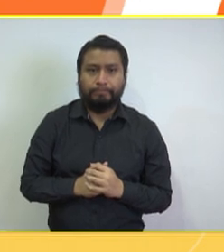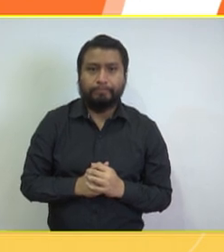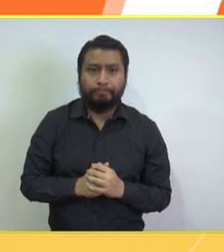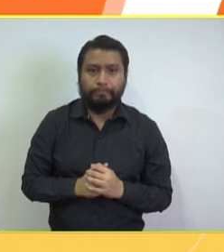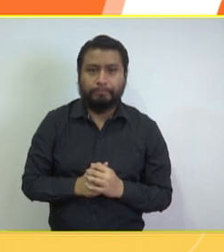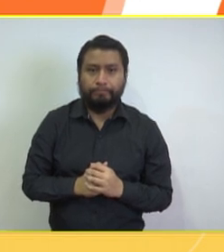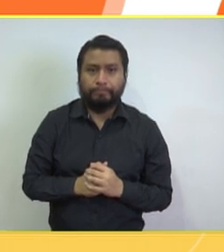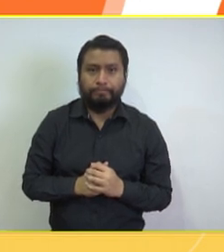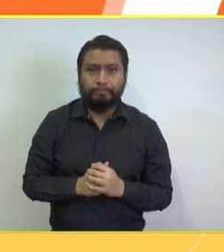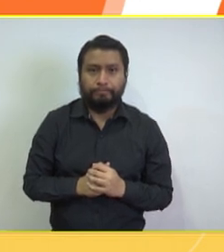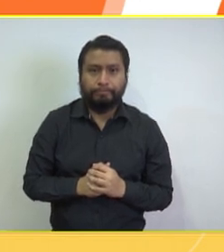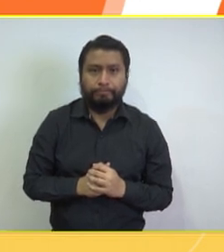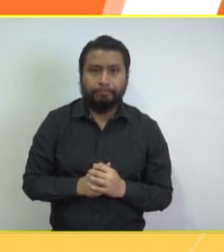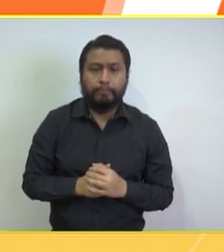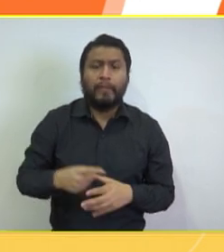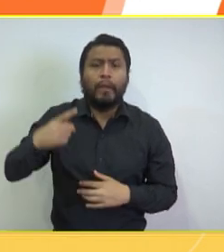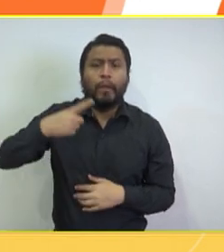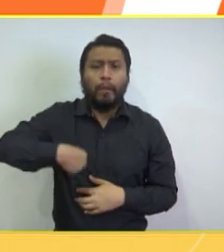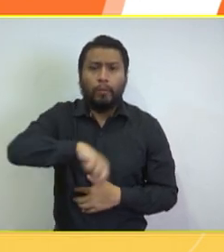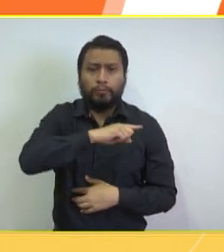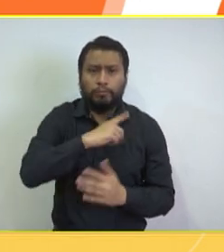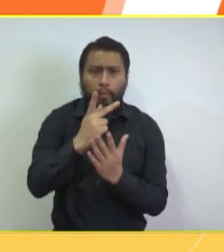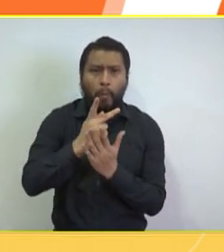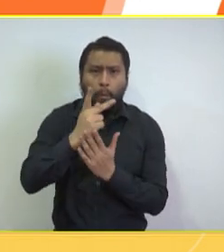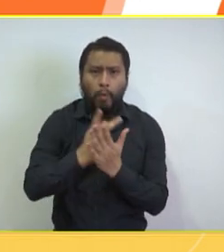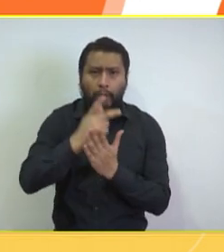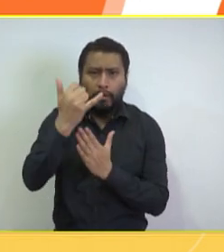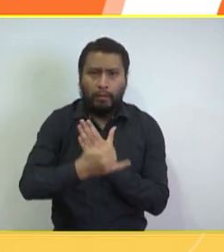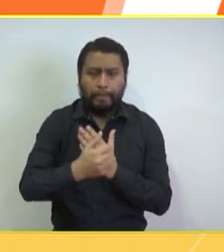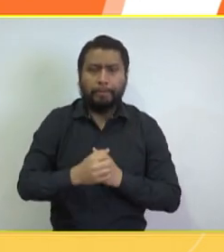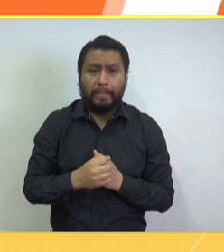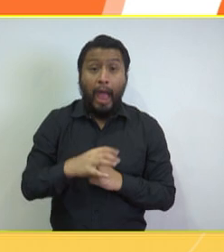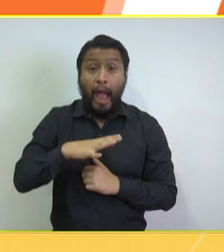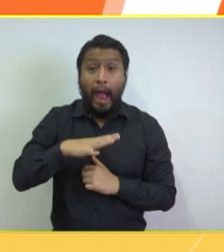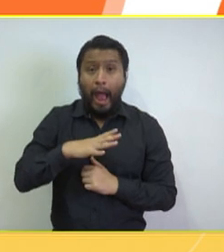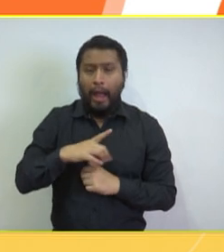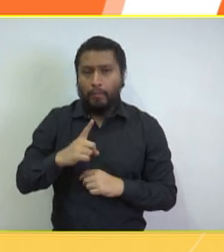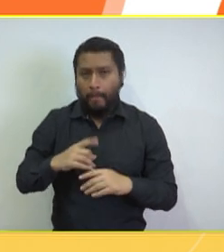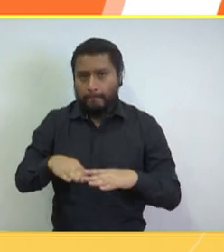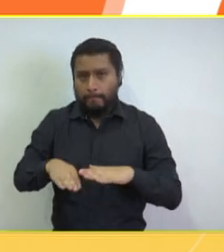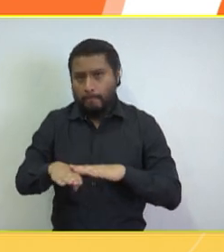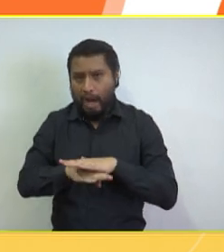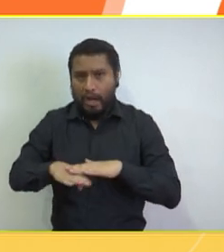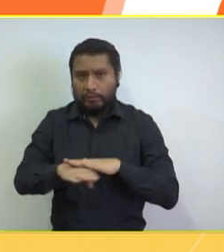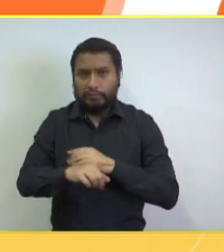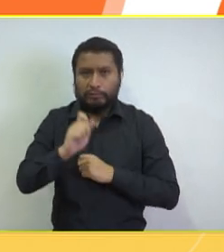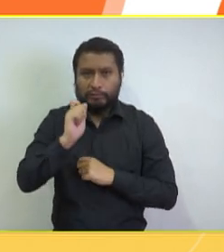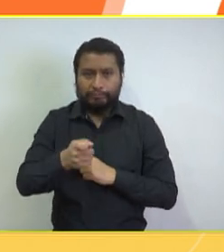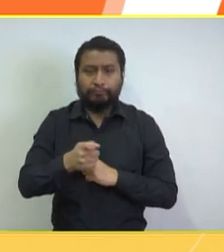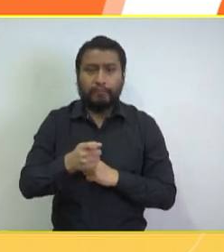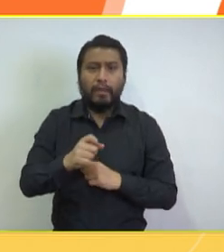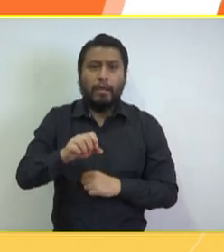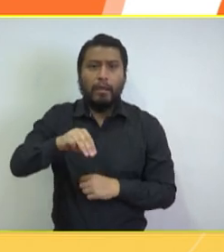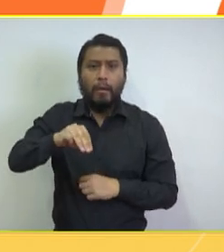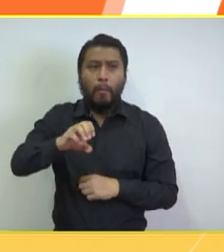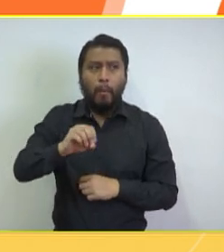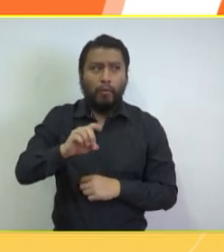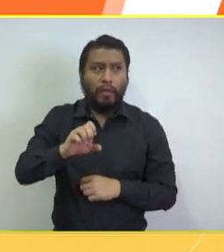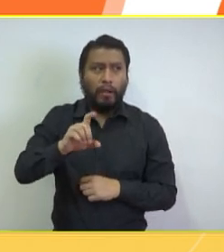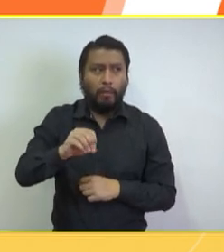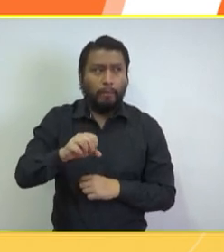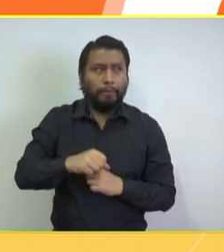Nuestro proyecto toma como base las enseñanzas del modelo STEAM, que